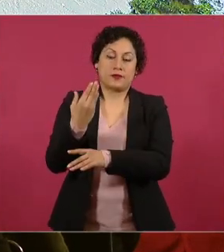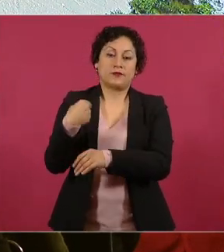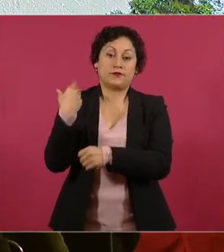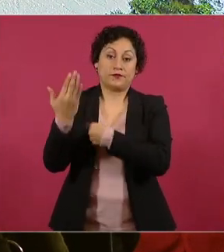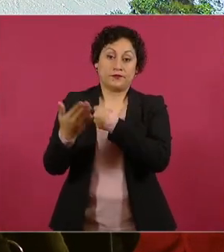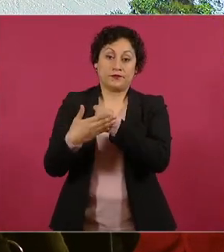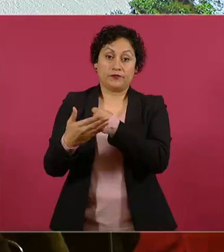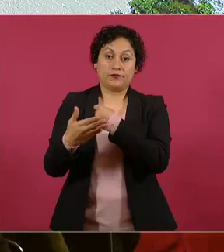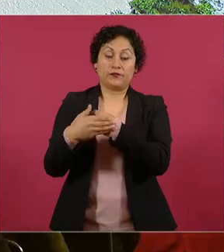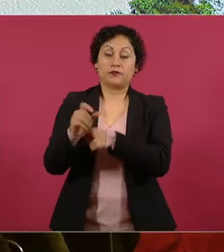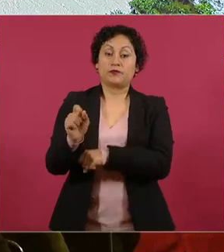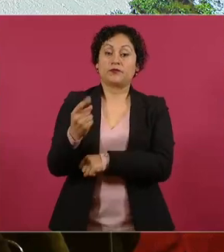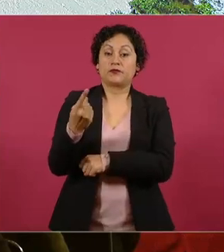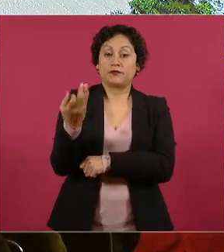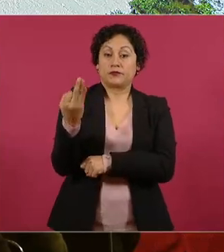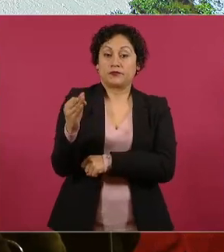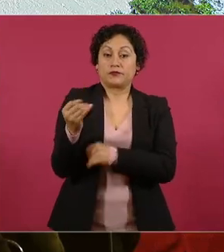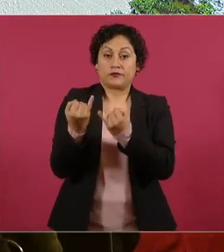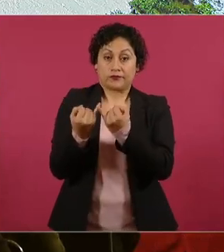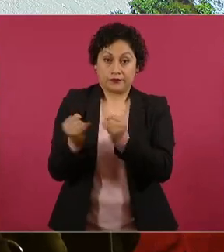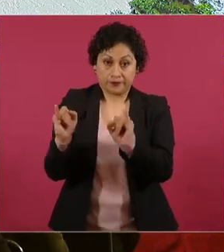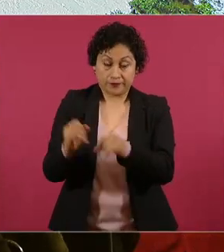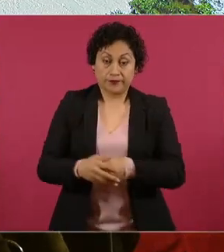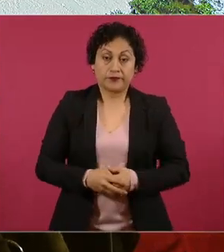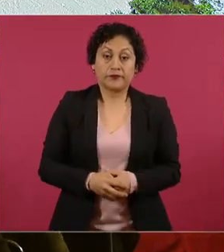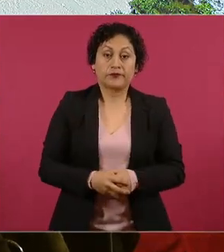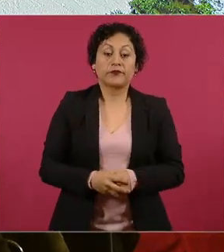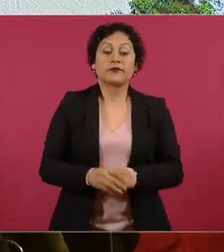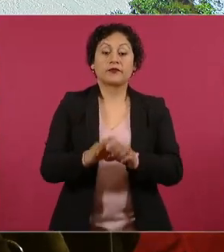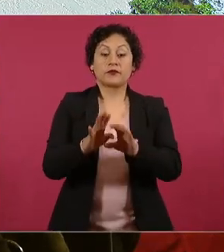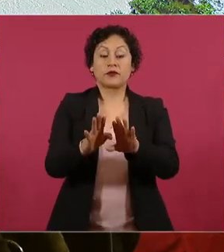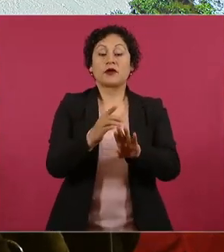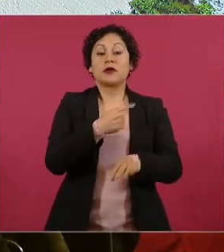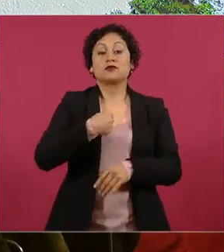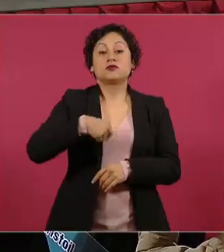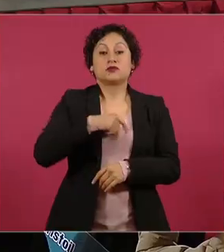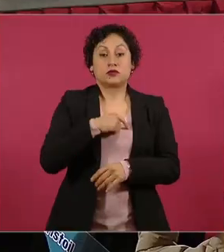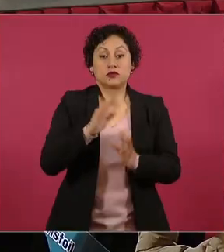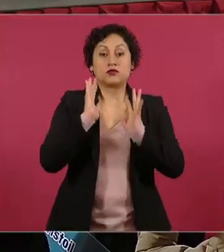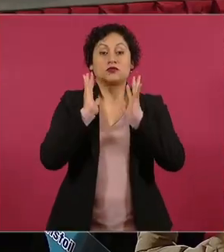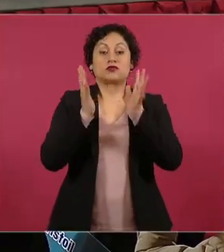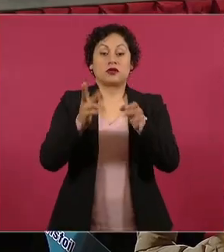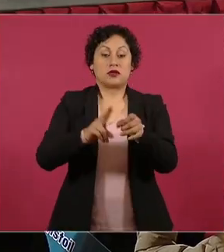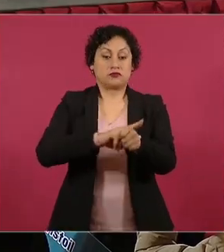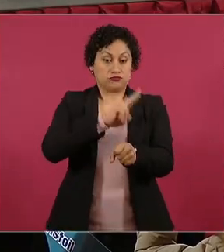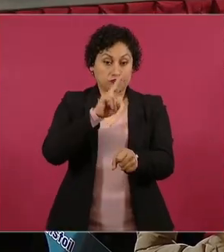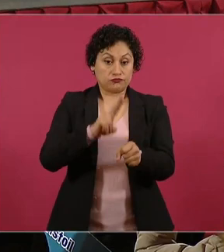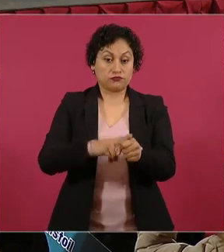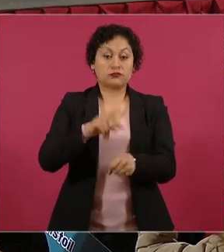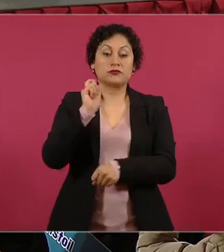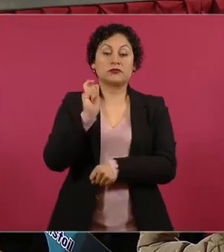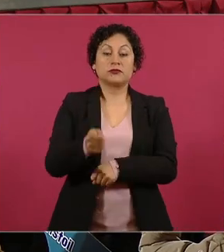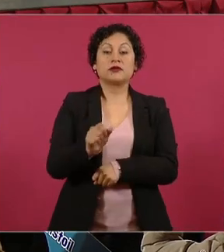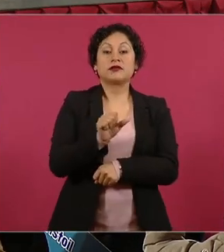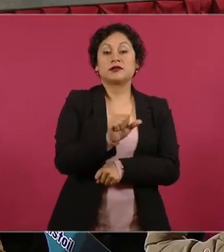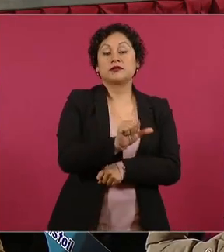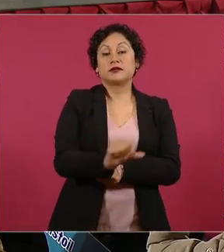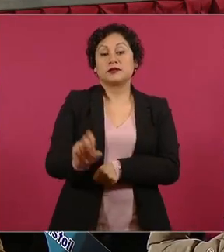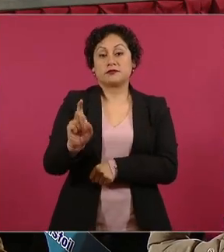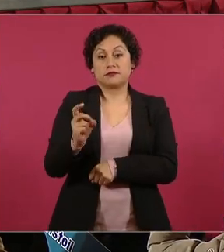de febrero. Vamos a lo siguiente. Hemos operado de manera normal del 16 al 31 de diciembre con